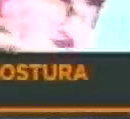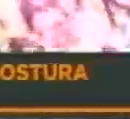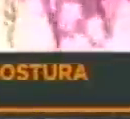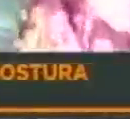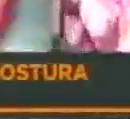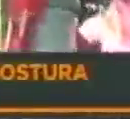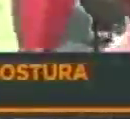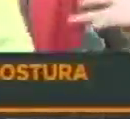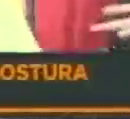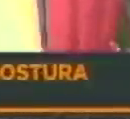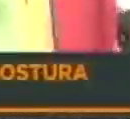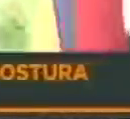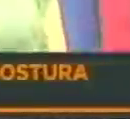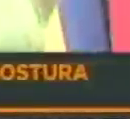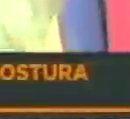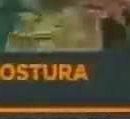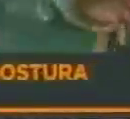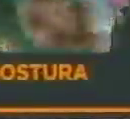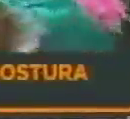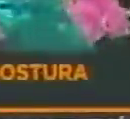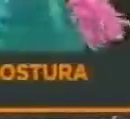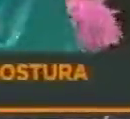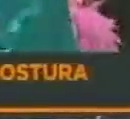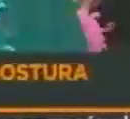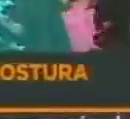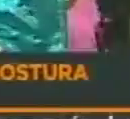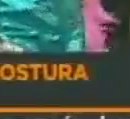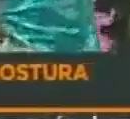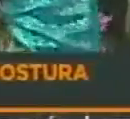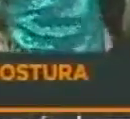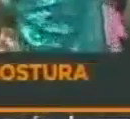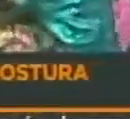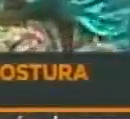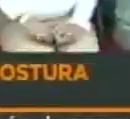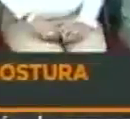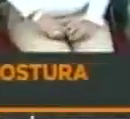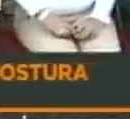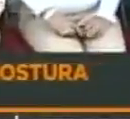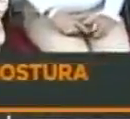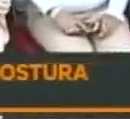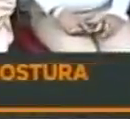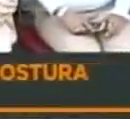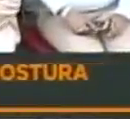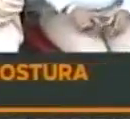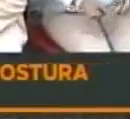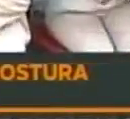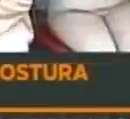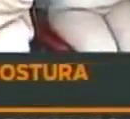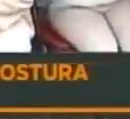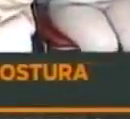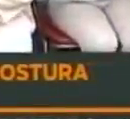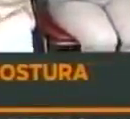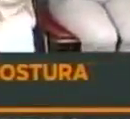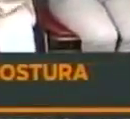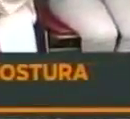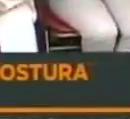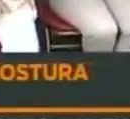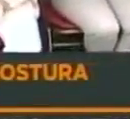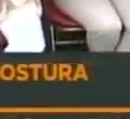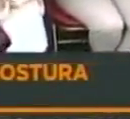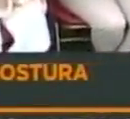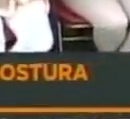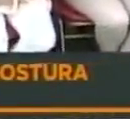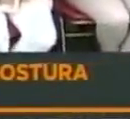tratando la mesa en la necesidad de instaurar un gobierno republicano que pugne e impulse la educación popular